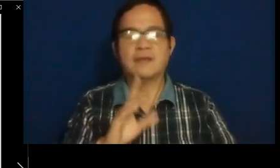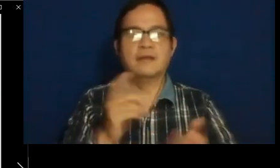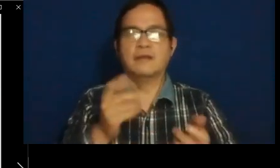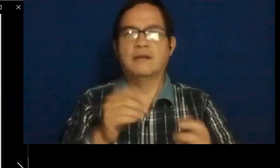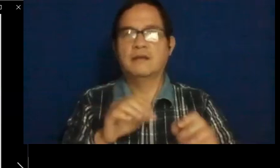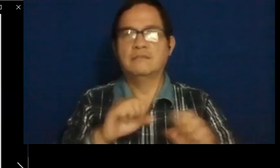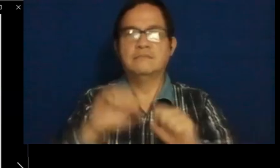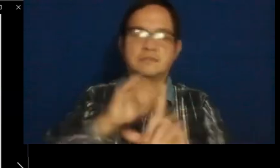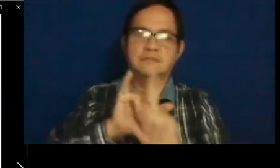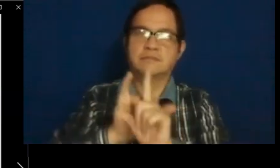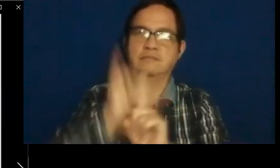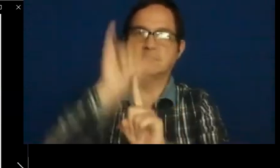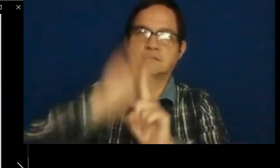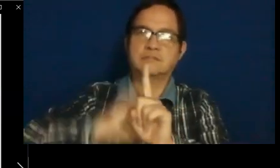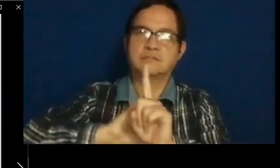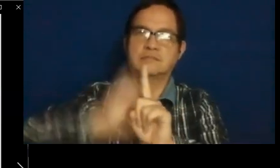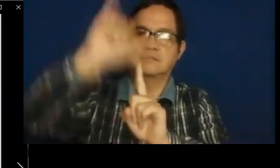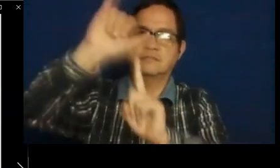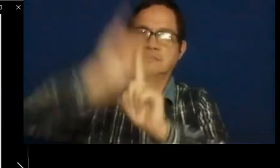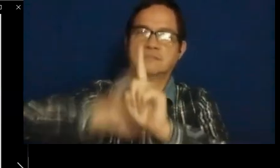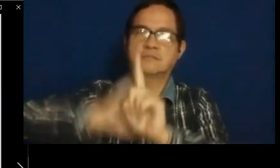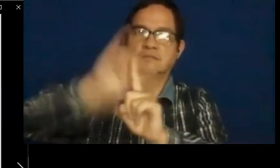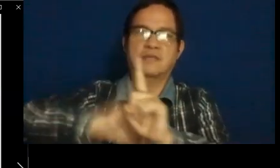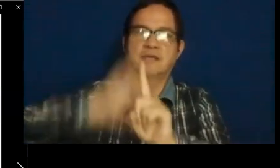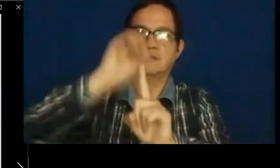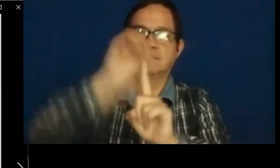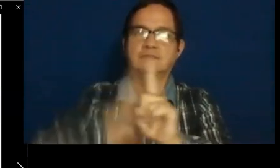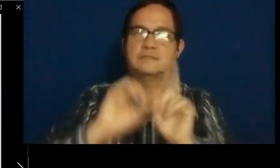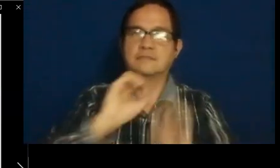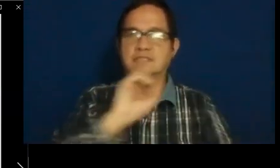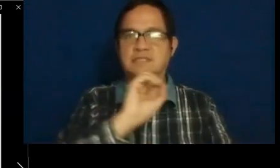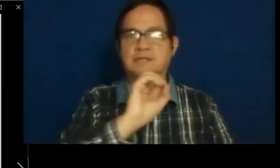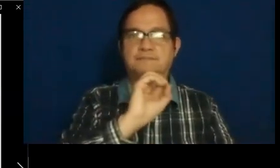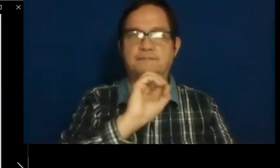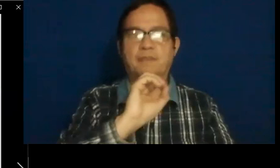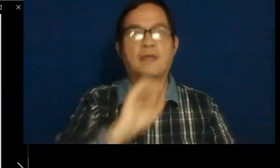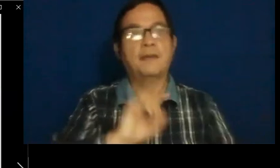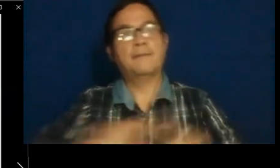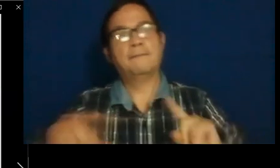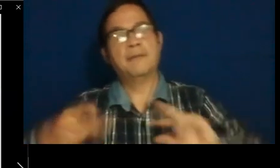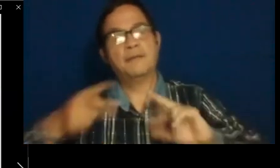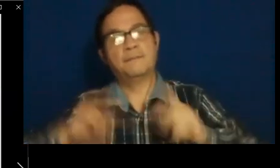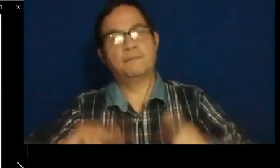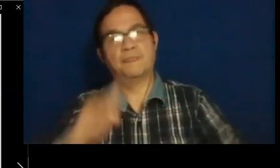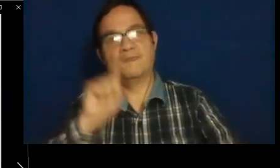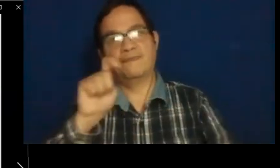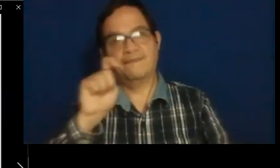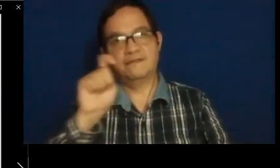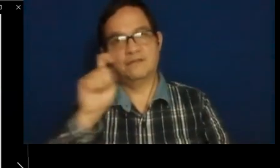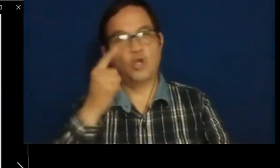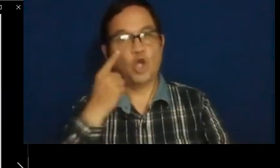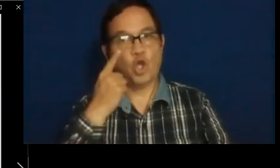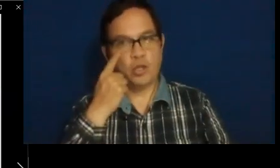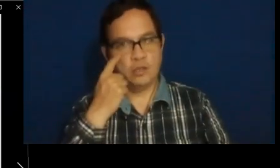está desplazando en Y. Entonces, esta sumatoria se iguala a cero. Pero en cambio, la sumatoria de fuerzas en X, ojo a